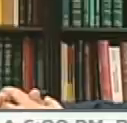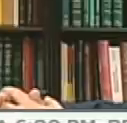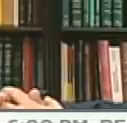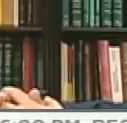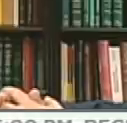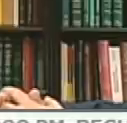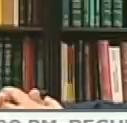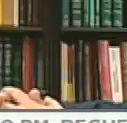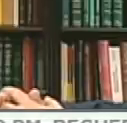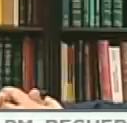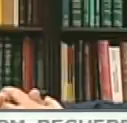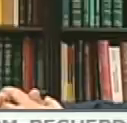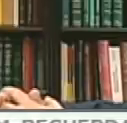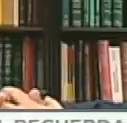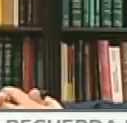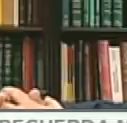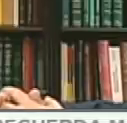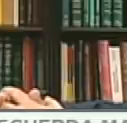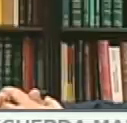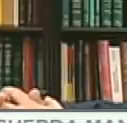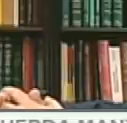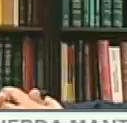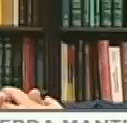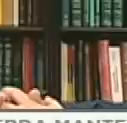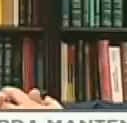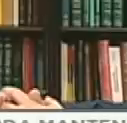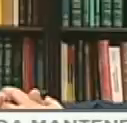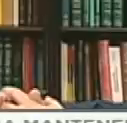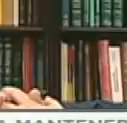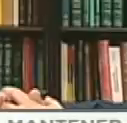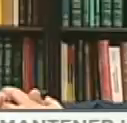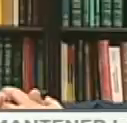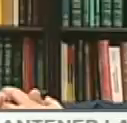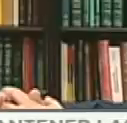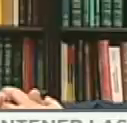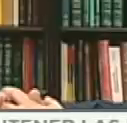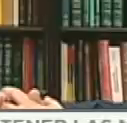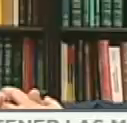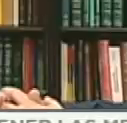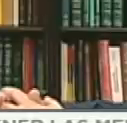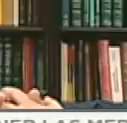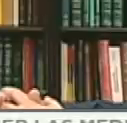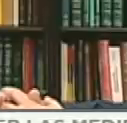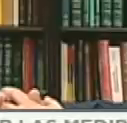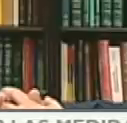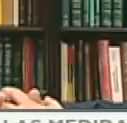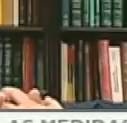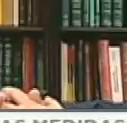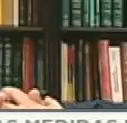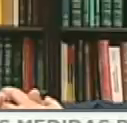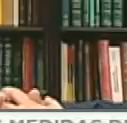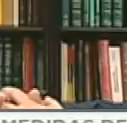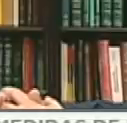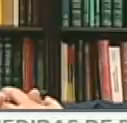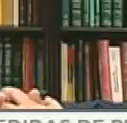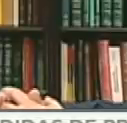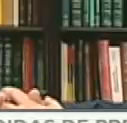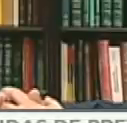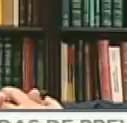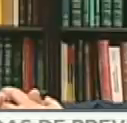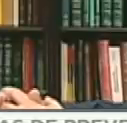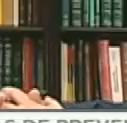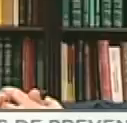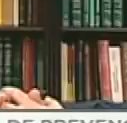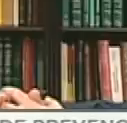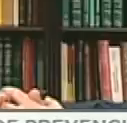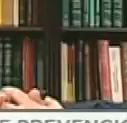Ministros de la Residencia La Casona. Hoy Casa Cultural Aquiles Nasoa. Aquiles Nasoa